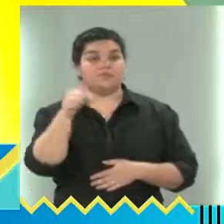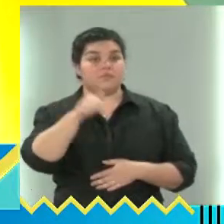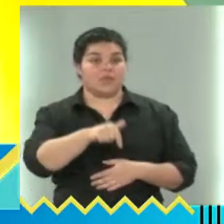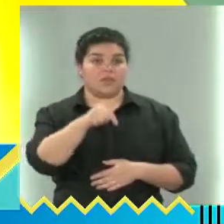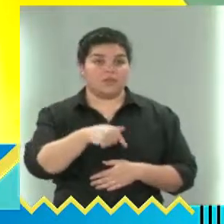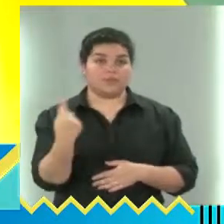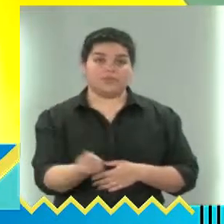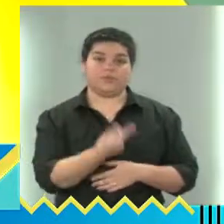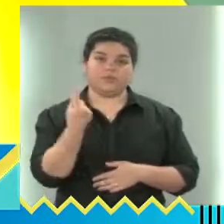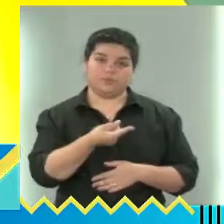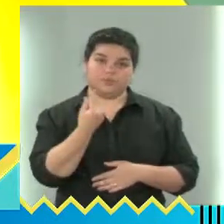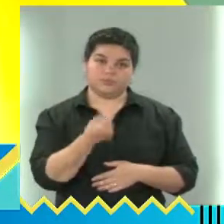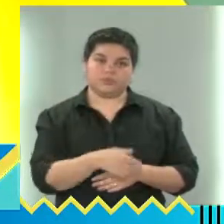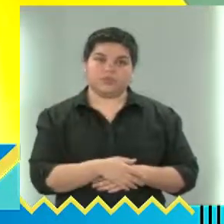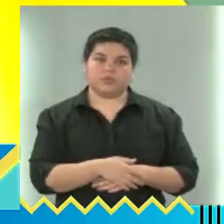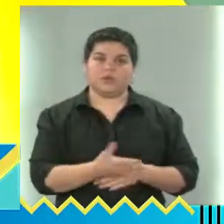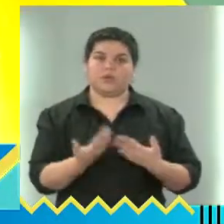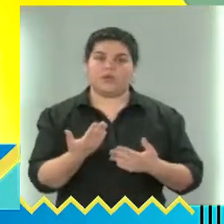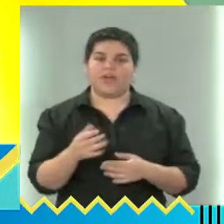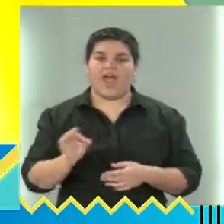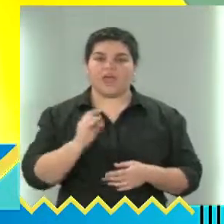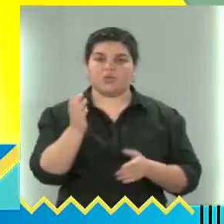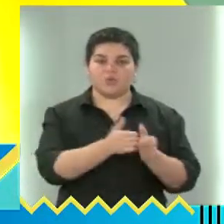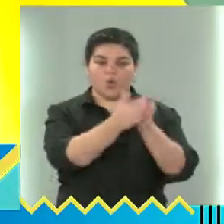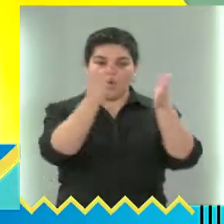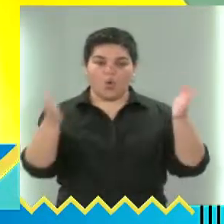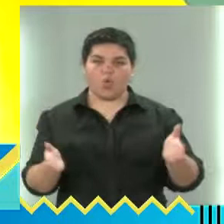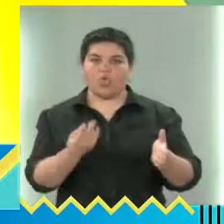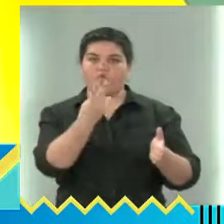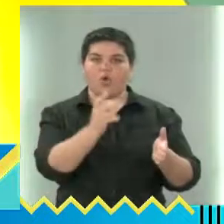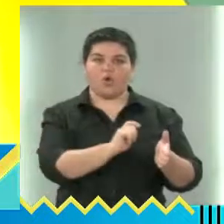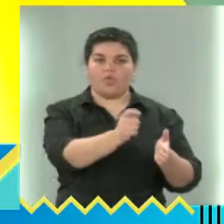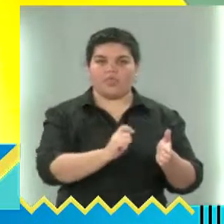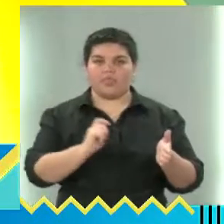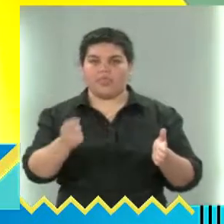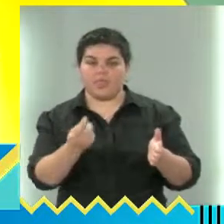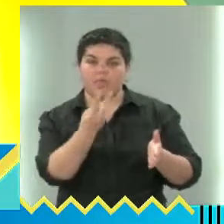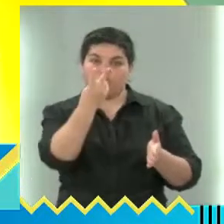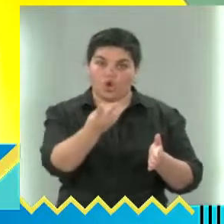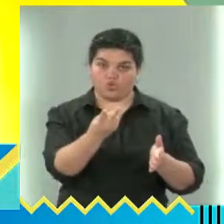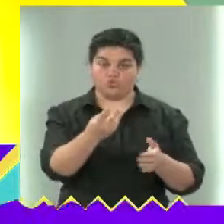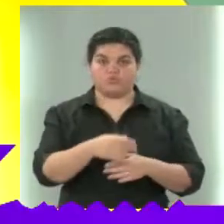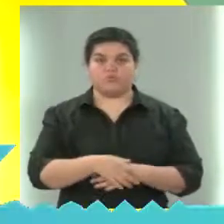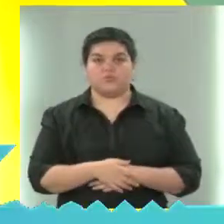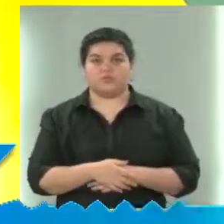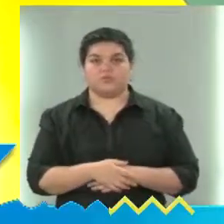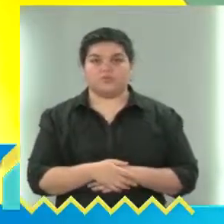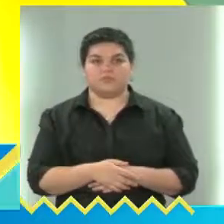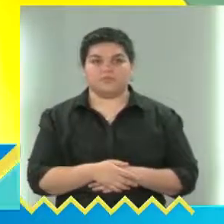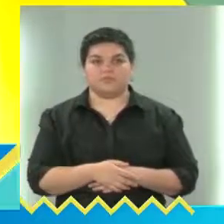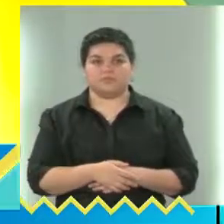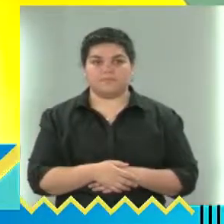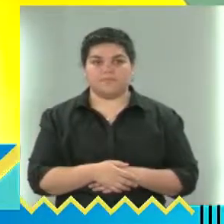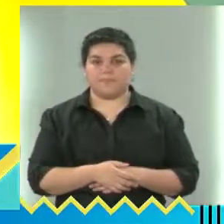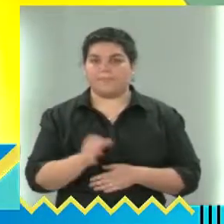es que sean 2 veces en el año la donación. Que en un principio, es más, hasta el